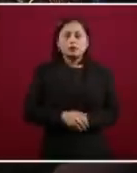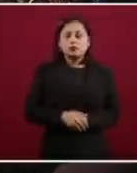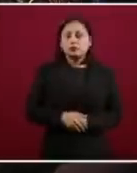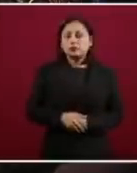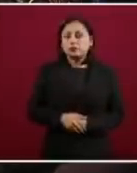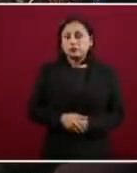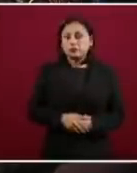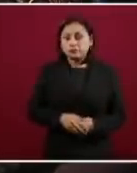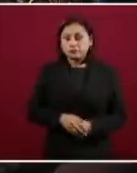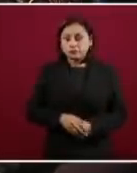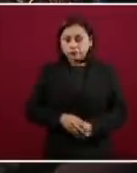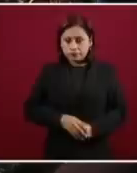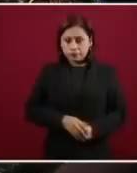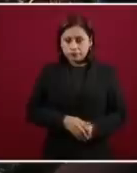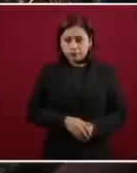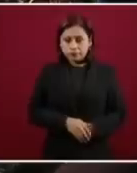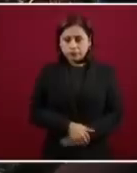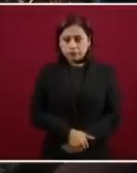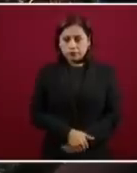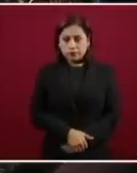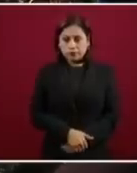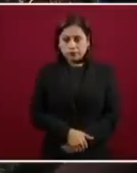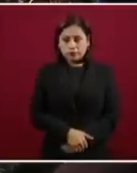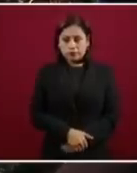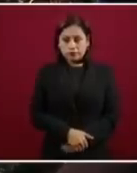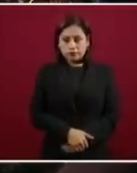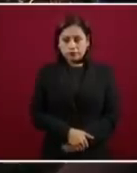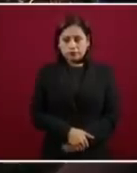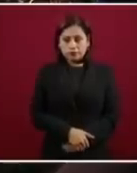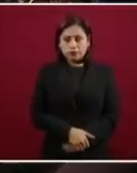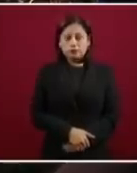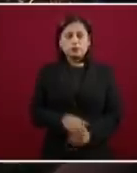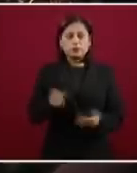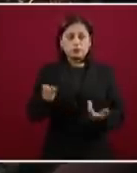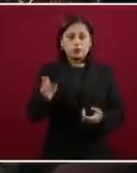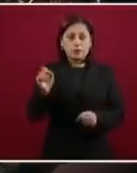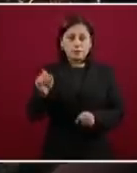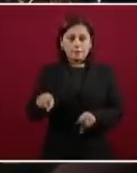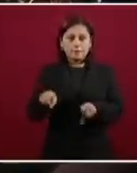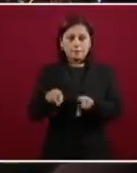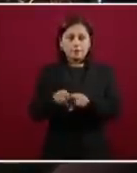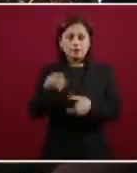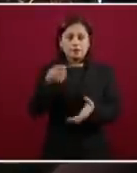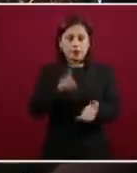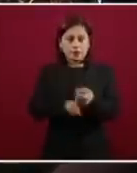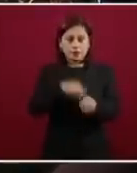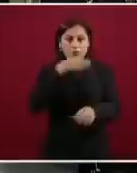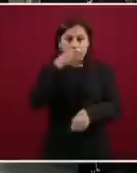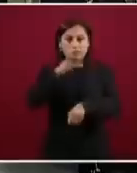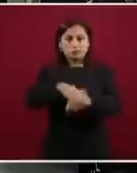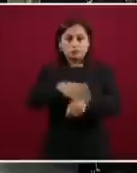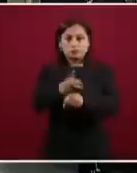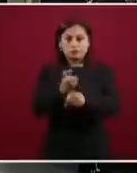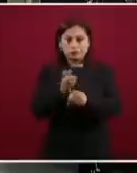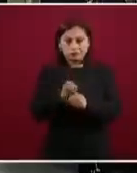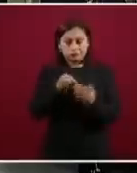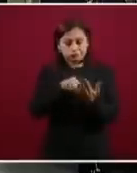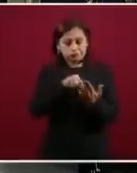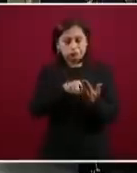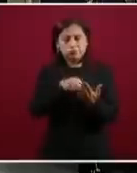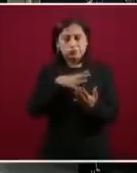Básicamente, en lo que se sostiene en la convocatoria, ¿por qué no lo pregunto? ¿Lo